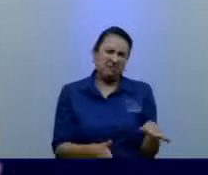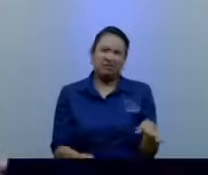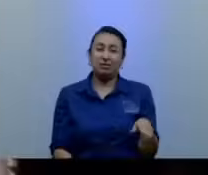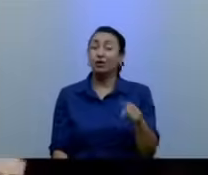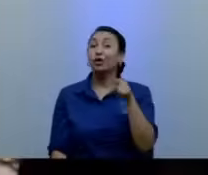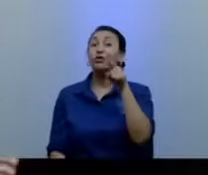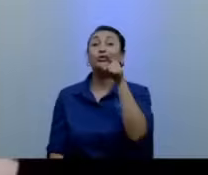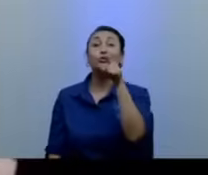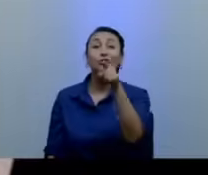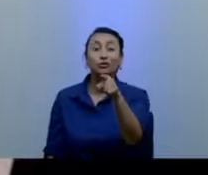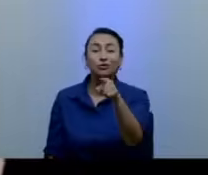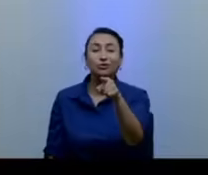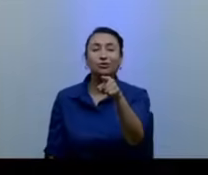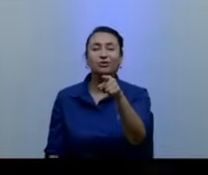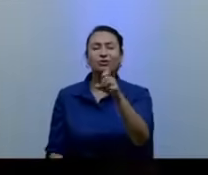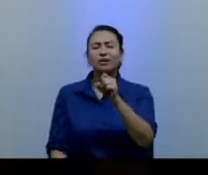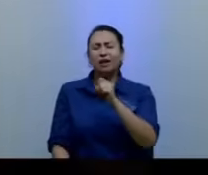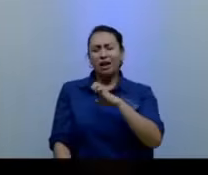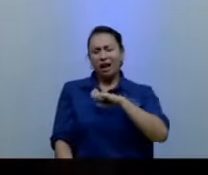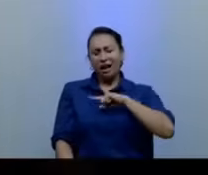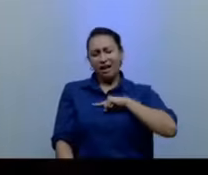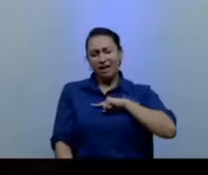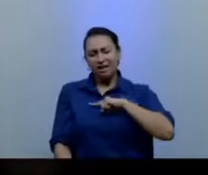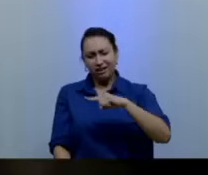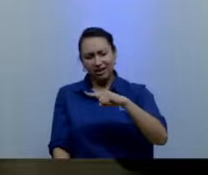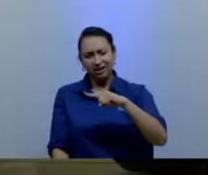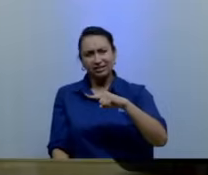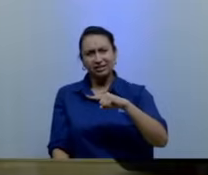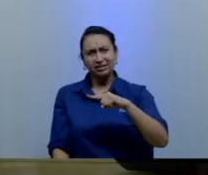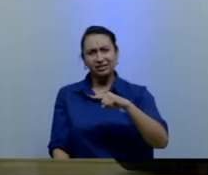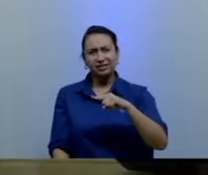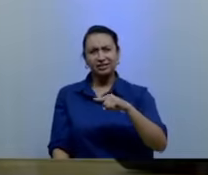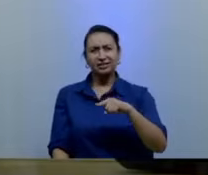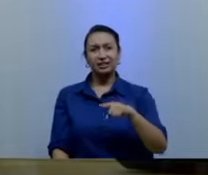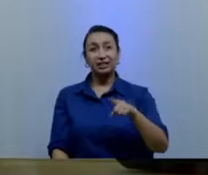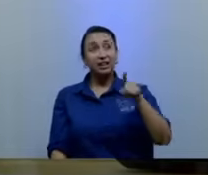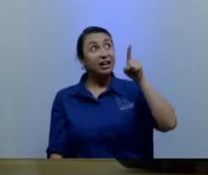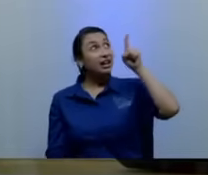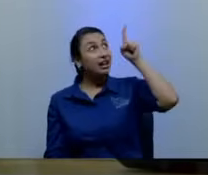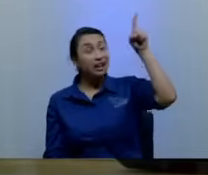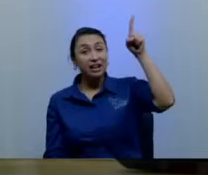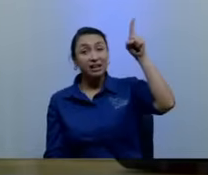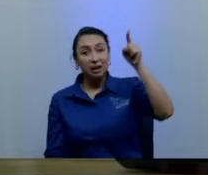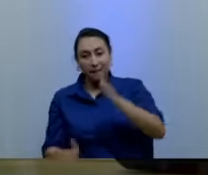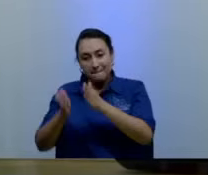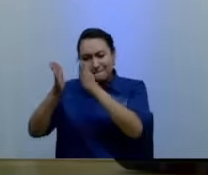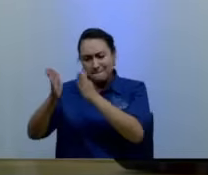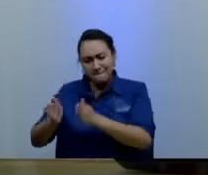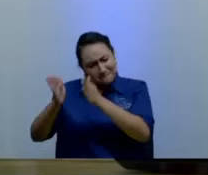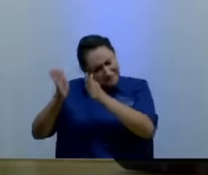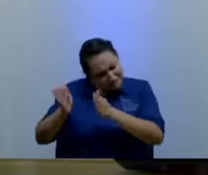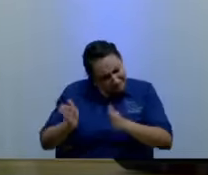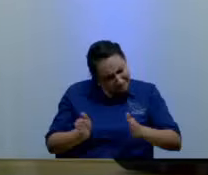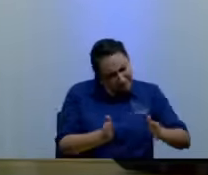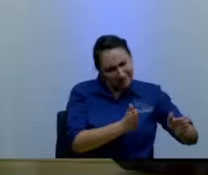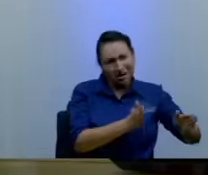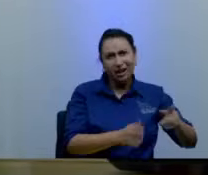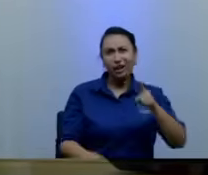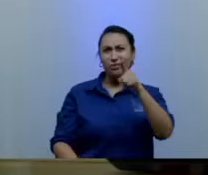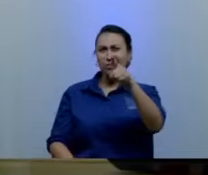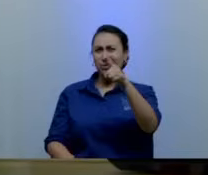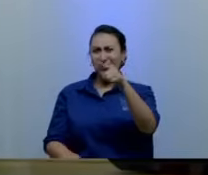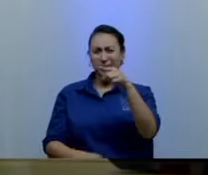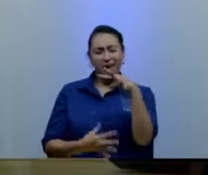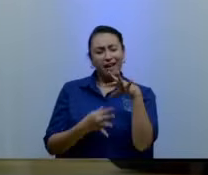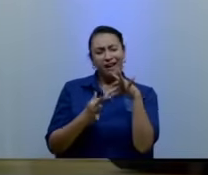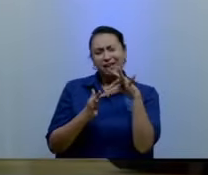Tú eres alguien que Dios propuso en su plan tremendo enviar a la tierra con un propósito